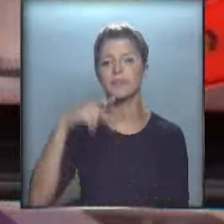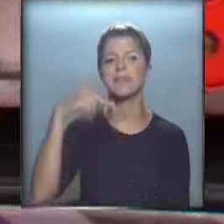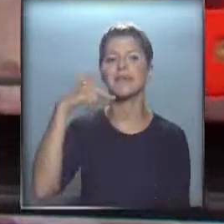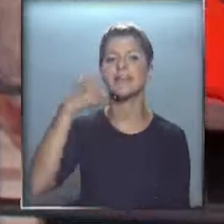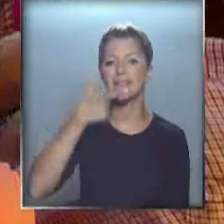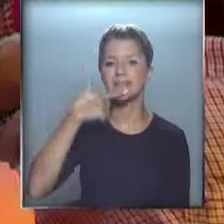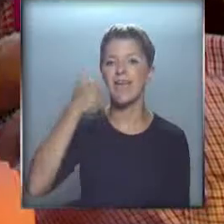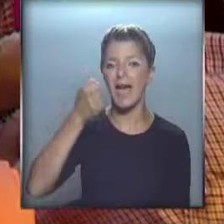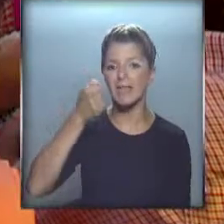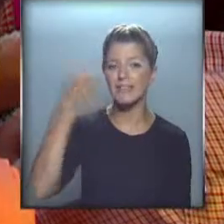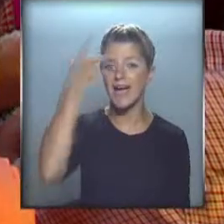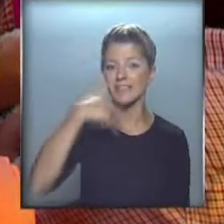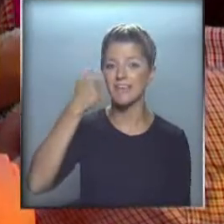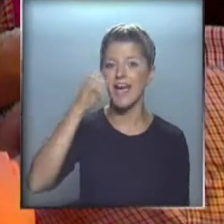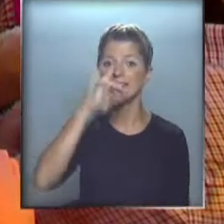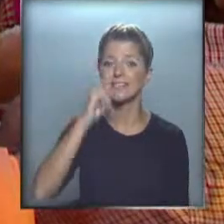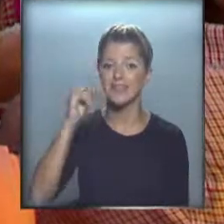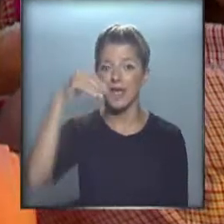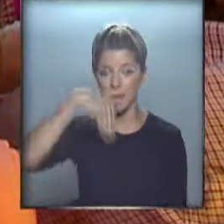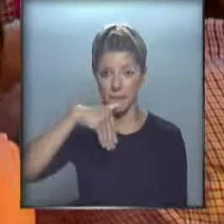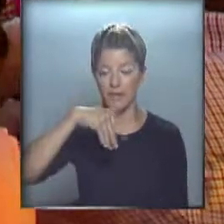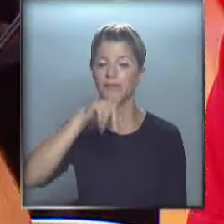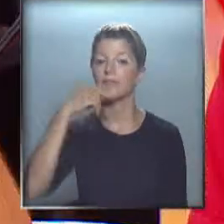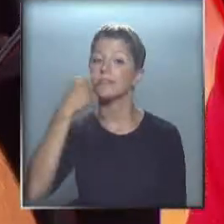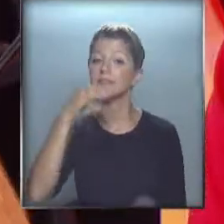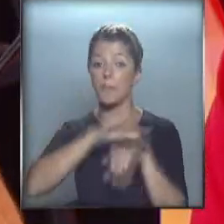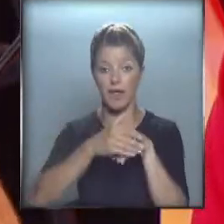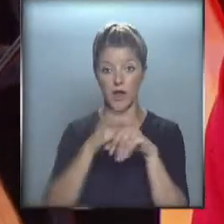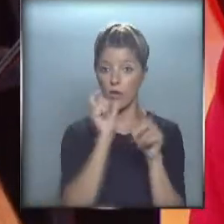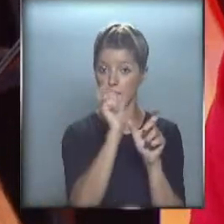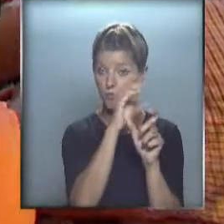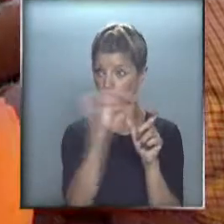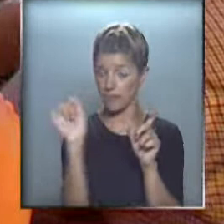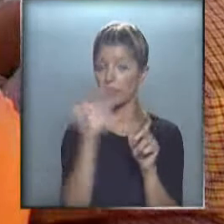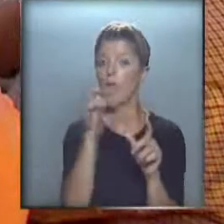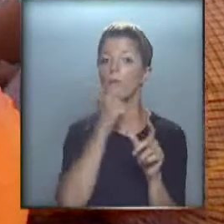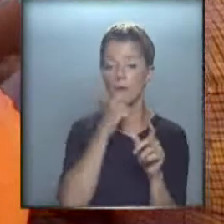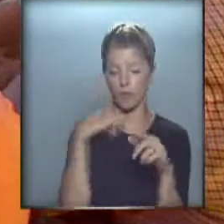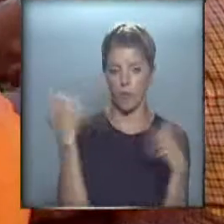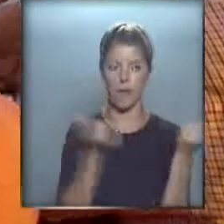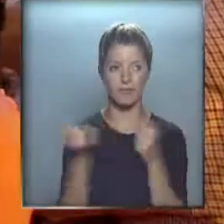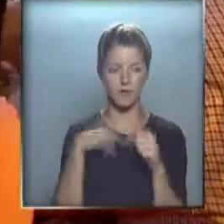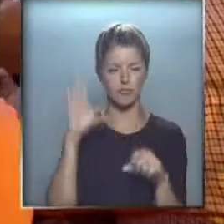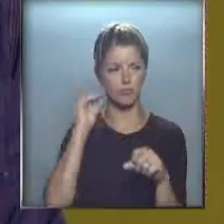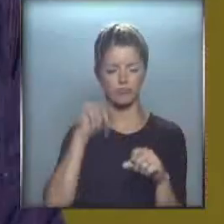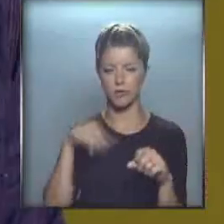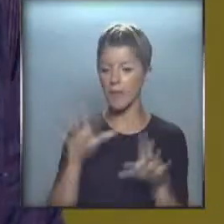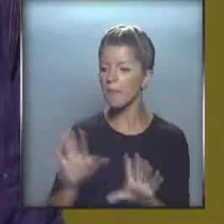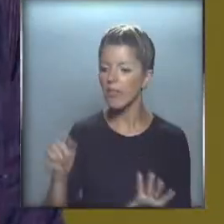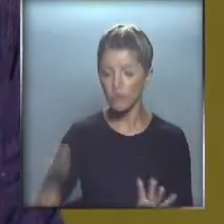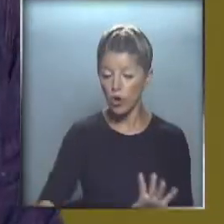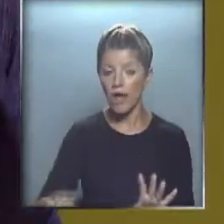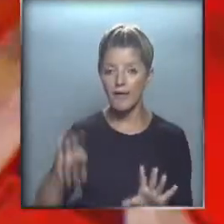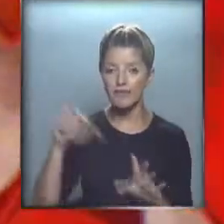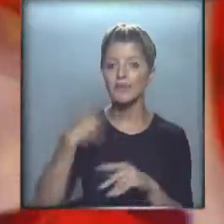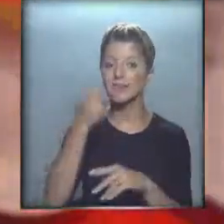S-H-A-Z-A-M. Está buenísimo. Shazam. Estás en cualquier lugar y no estás sabes en el tema auto, y te ¿qué canción dice. Es esta? Pones la aplicación y te manda la foto del disco,